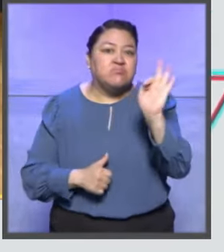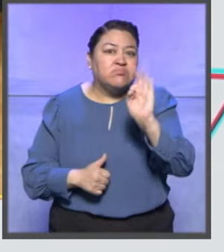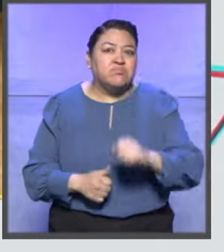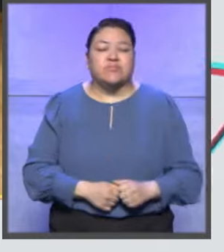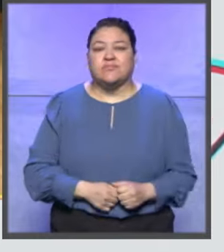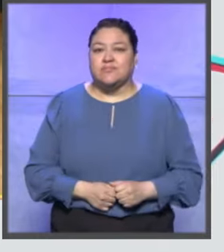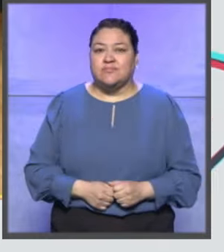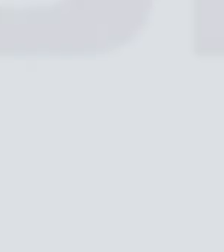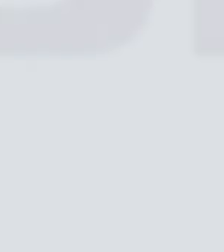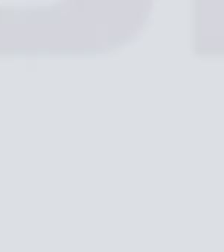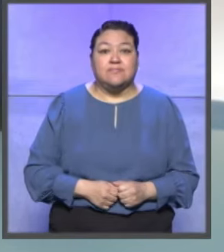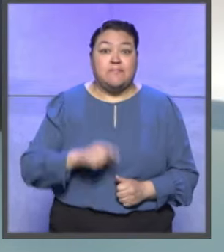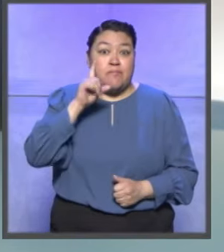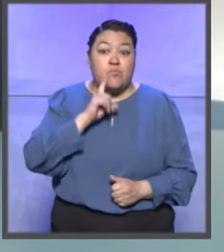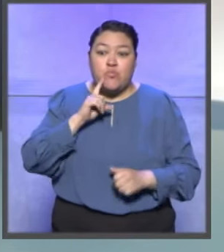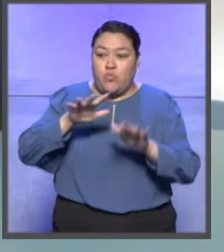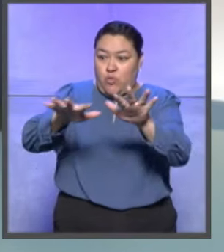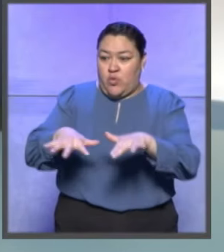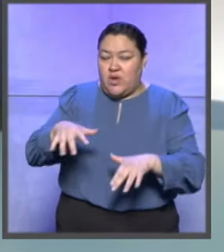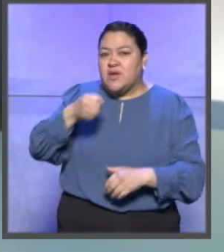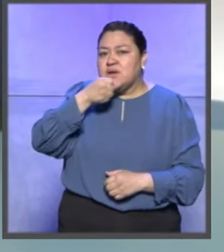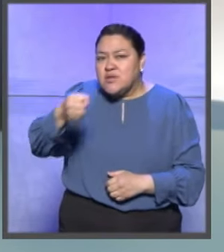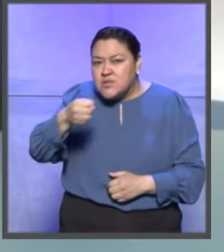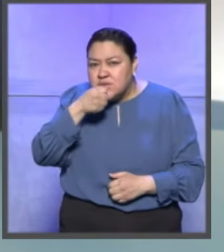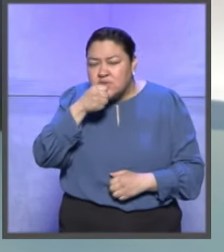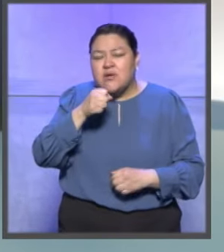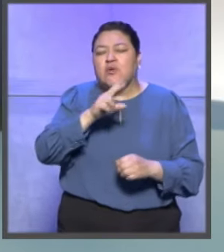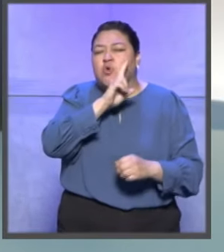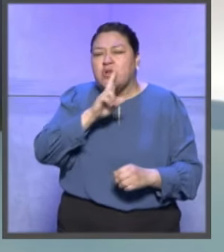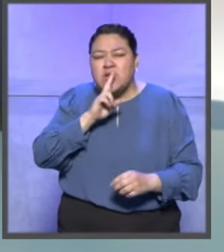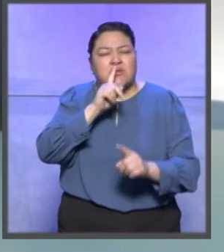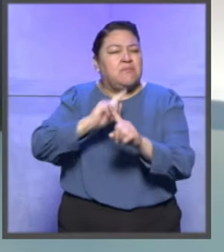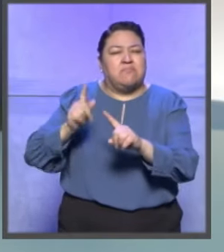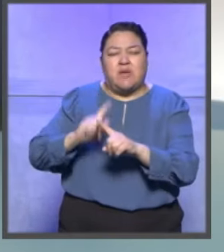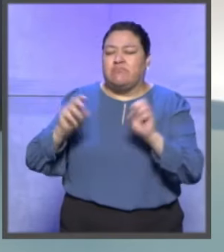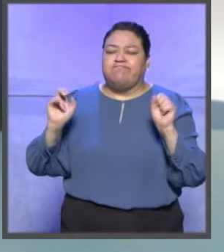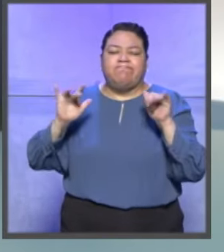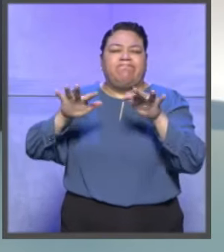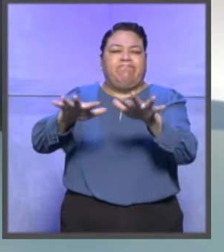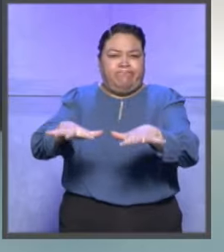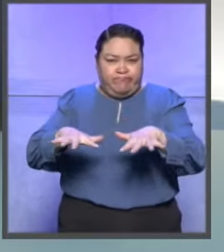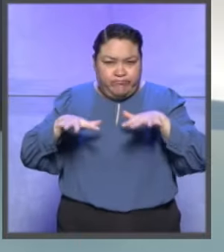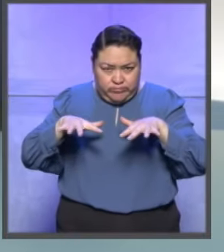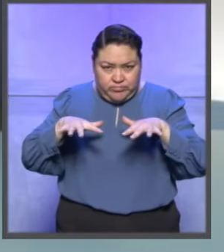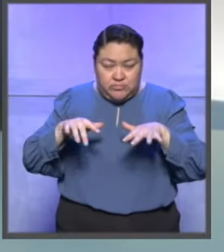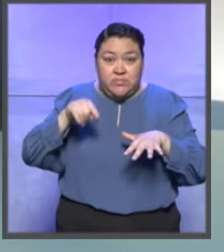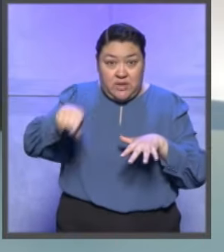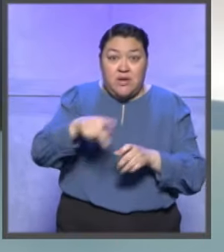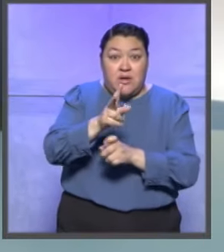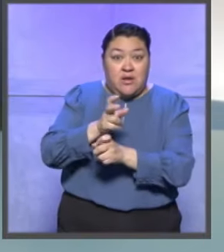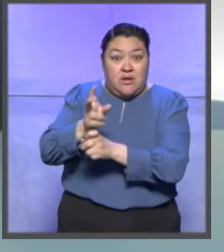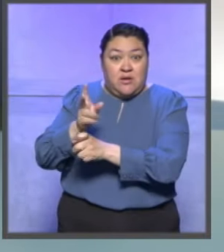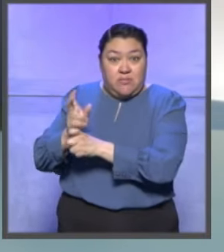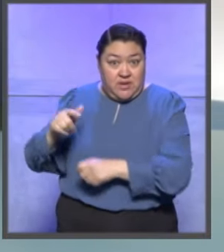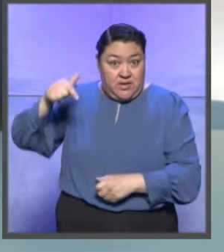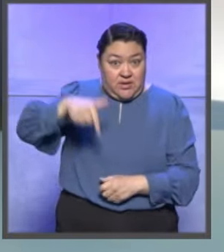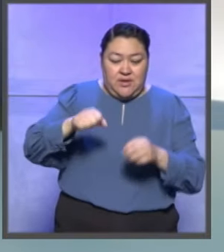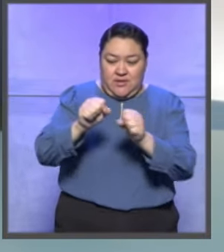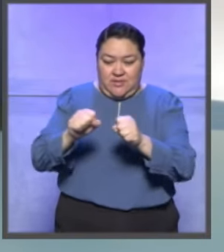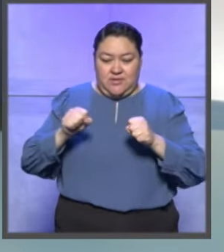personales. Ante mujeres periodistas de diferentes medios de comunicación, reunidas, por